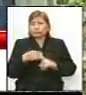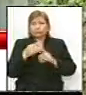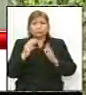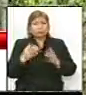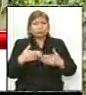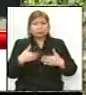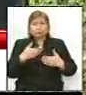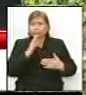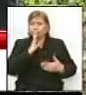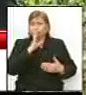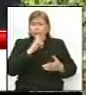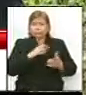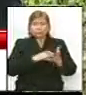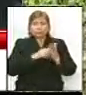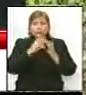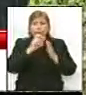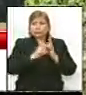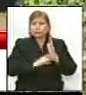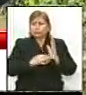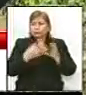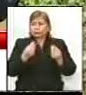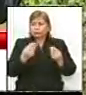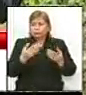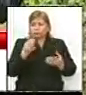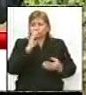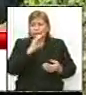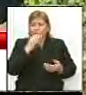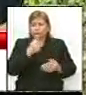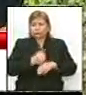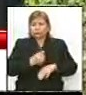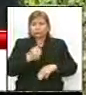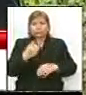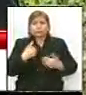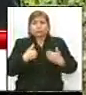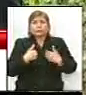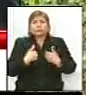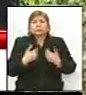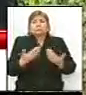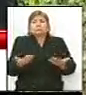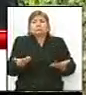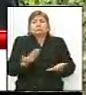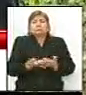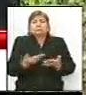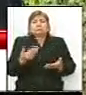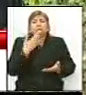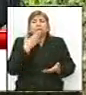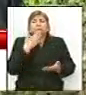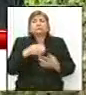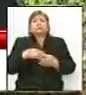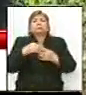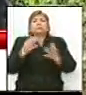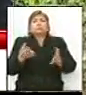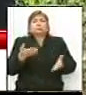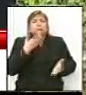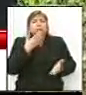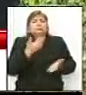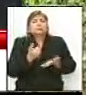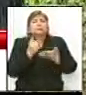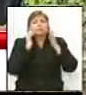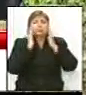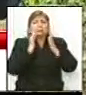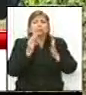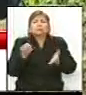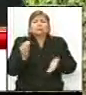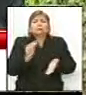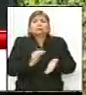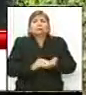de programas bastante grandes, podemos buscar culpables, pero si no tenemos material humano, ¿quién va a atendernos, señora ministra? Y es